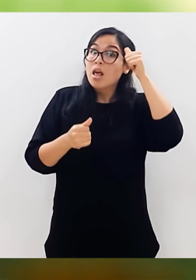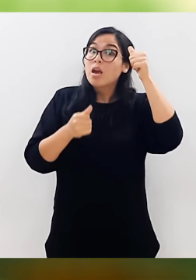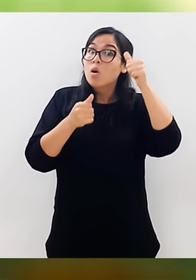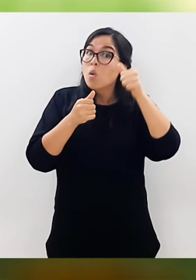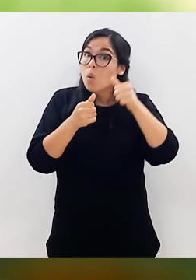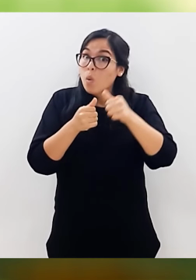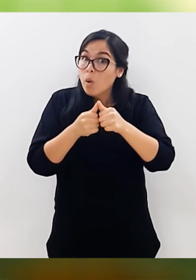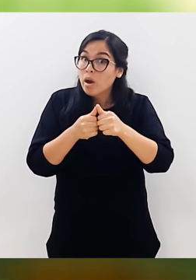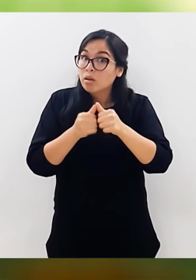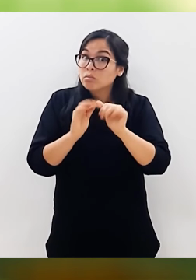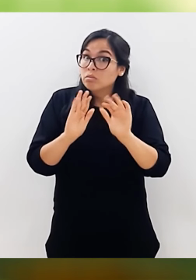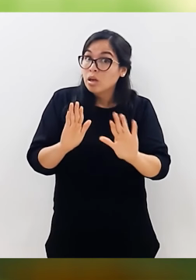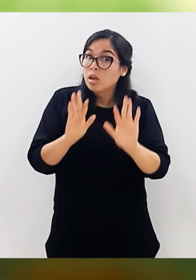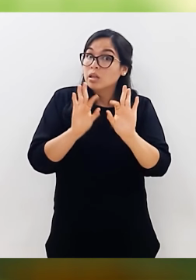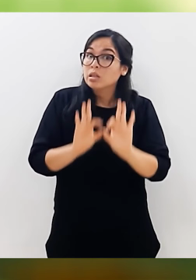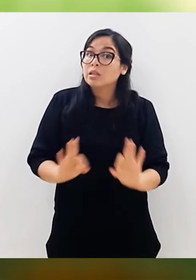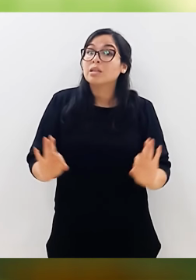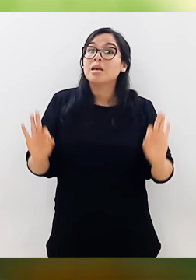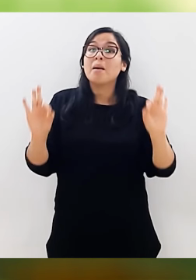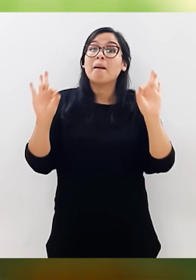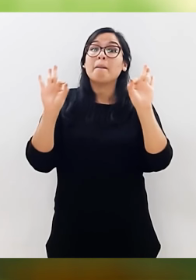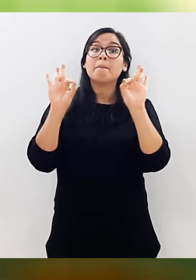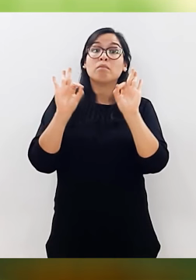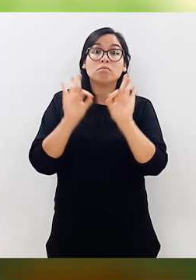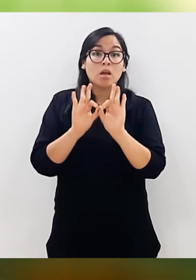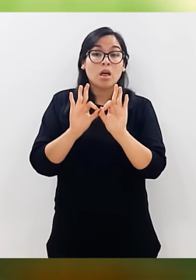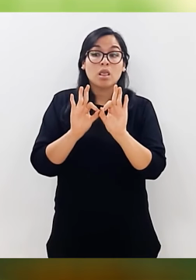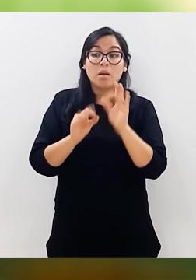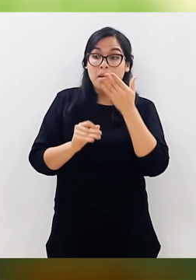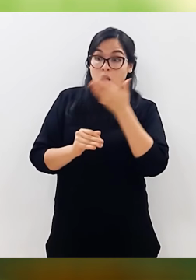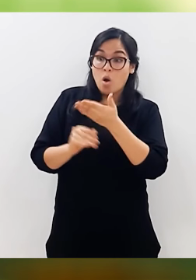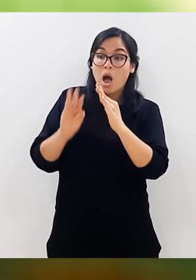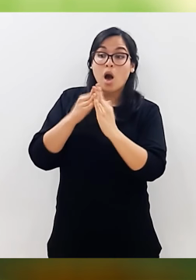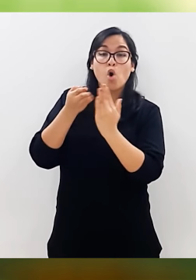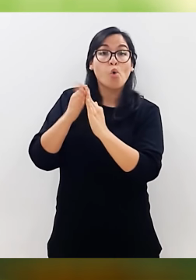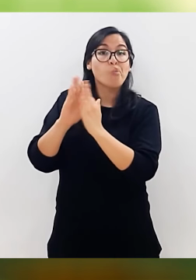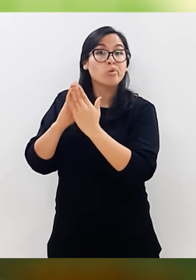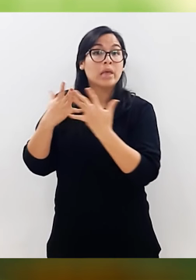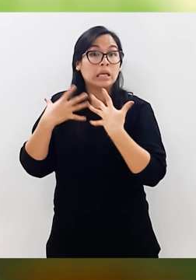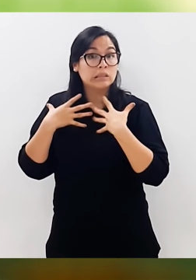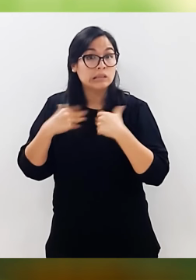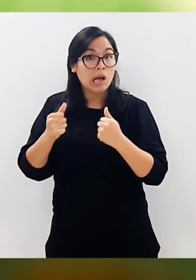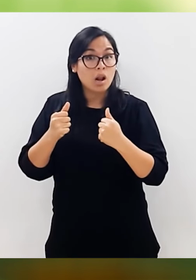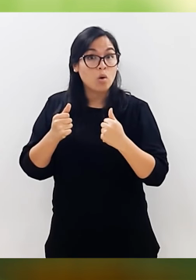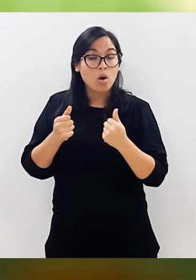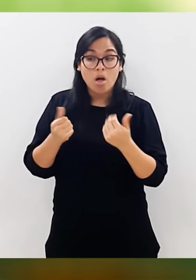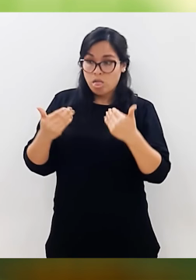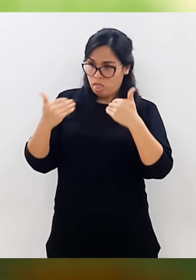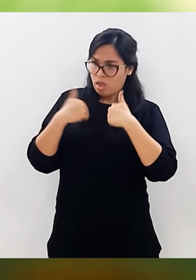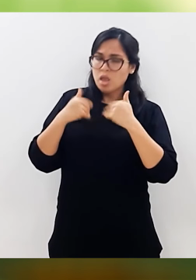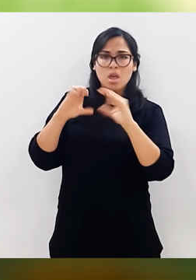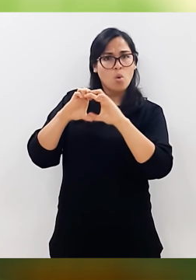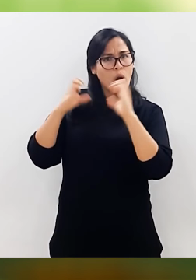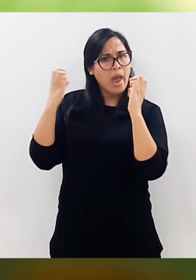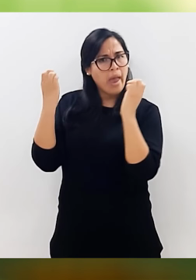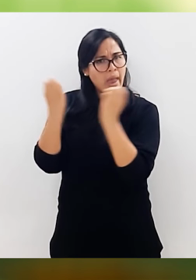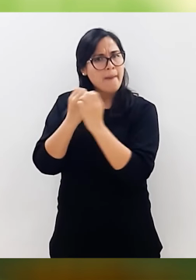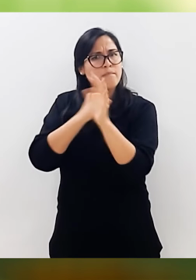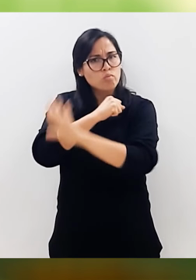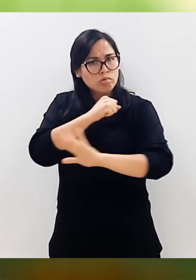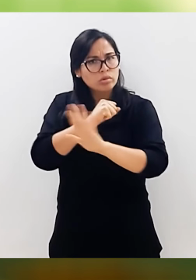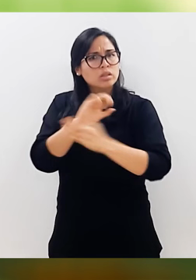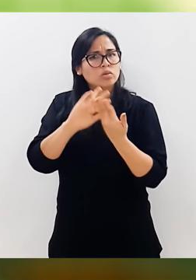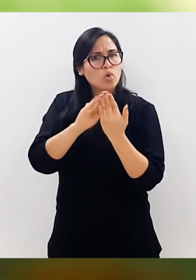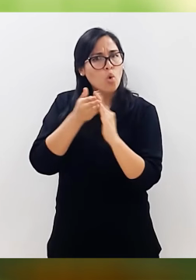Recuerden que es necesario para una comunidad saludable contar con un equipo de